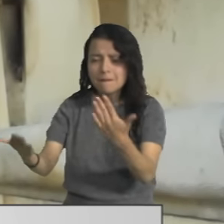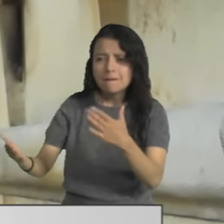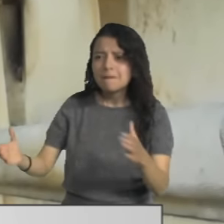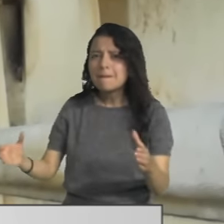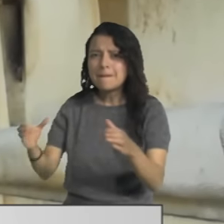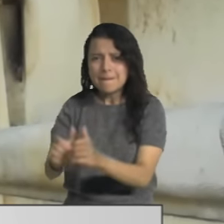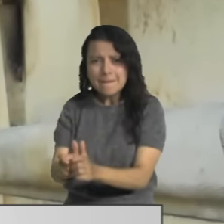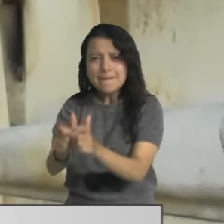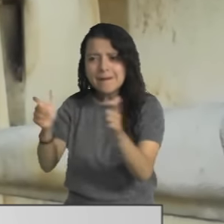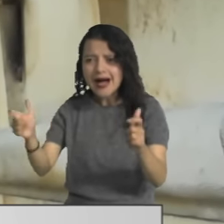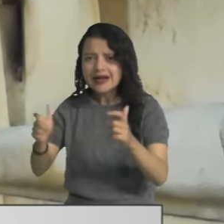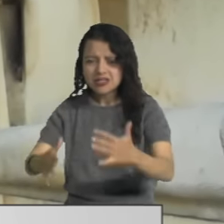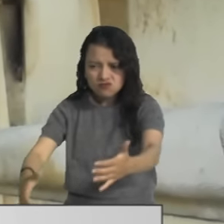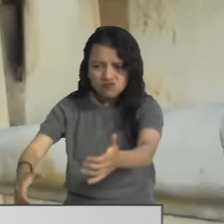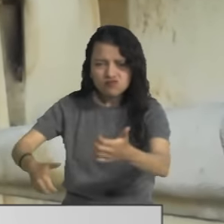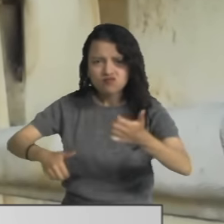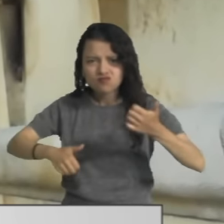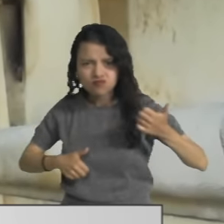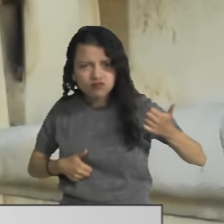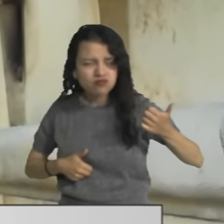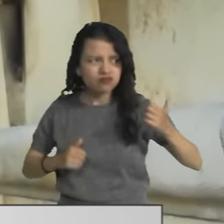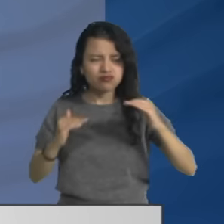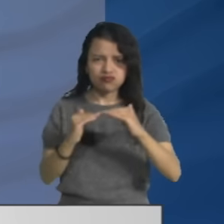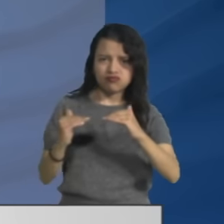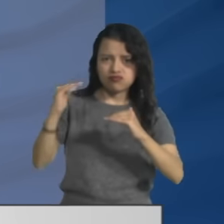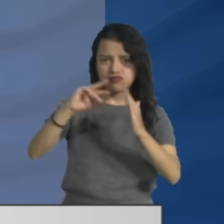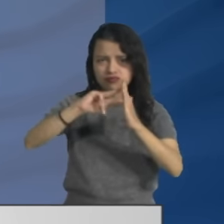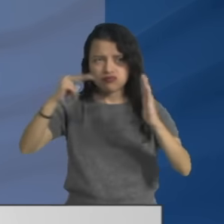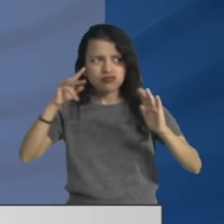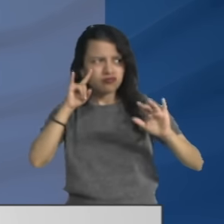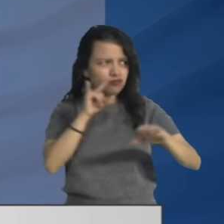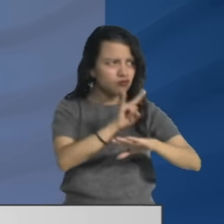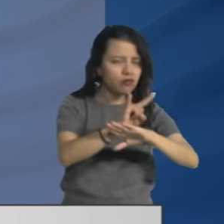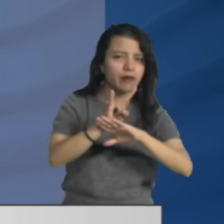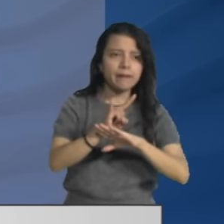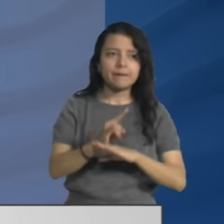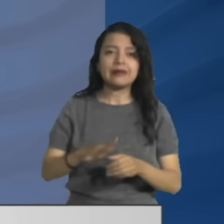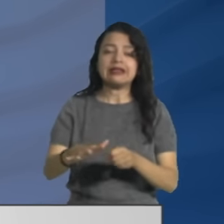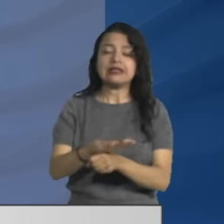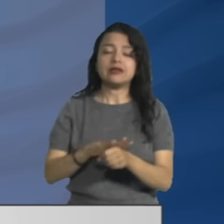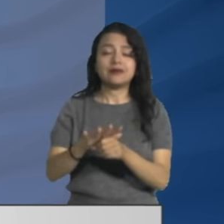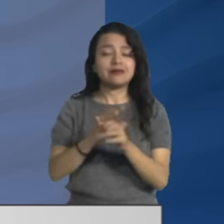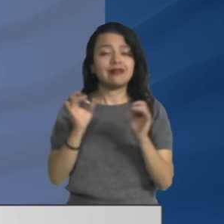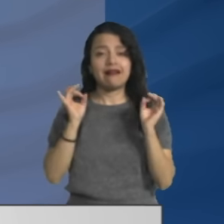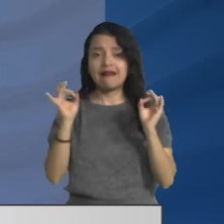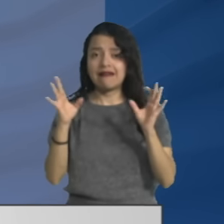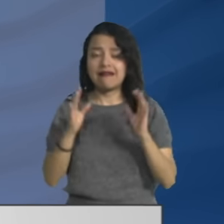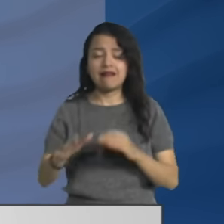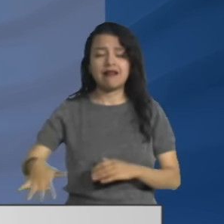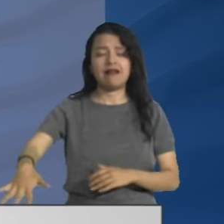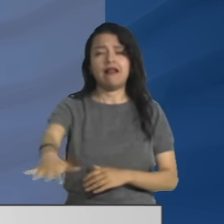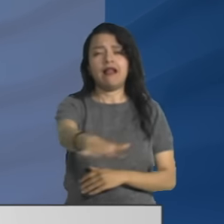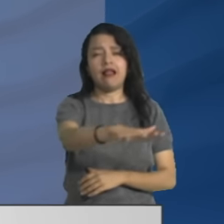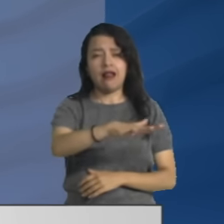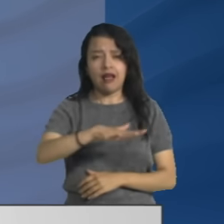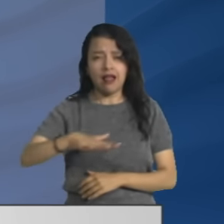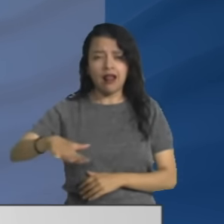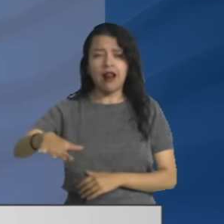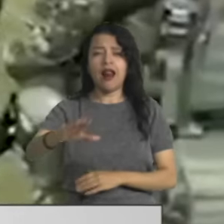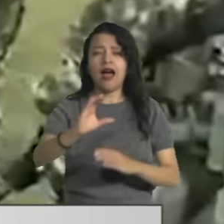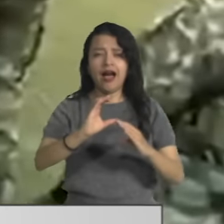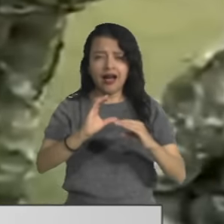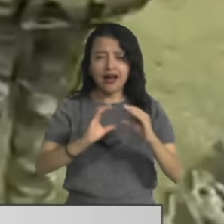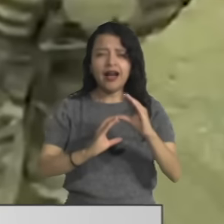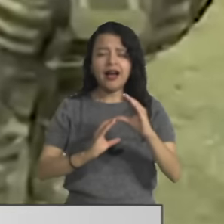Cauca, también artillería y equipos de alta tecnología. Ante la crítica situación de orden público que se presenta en el departamento del